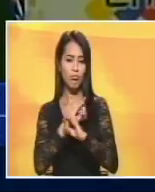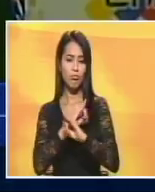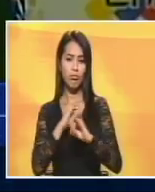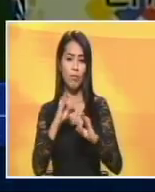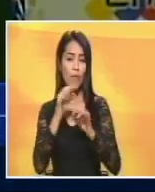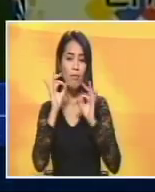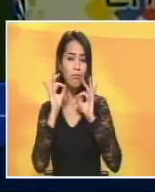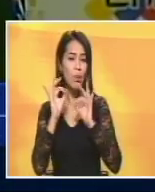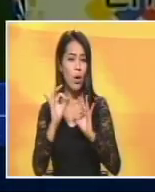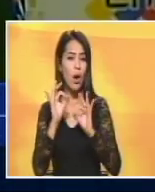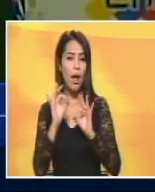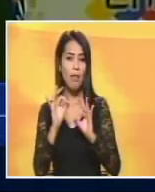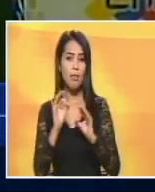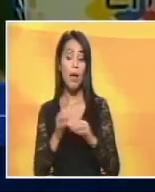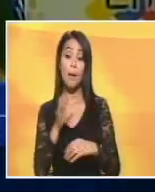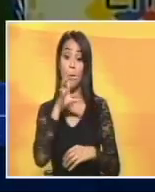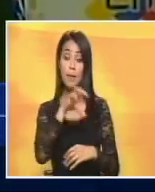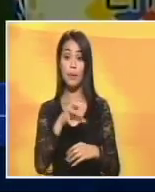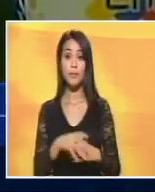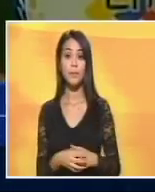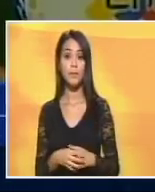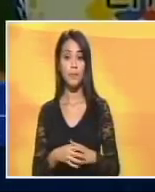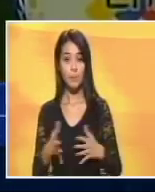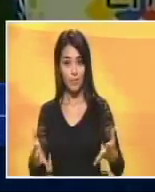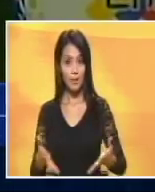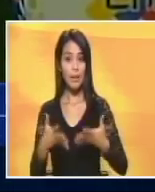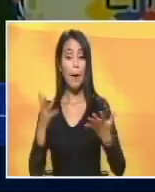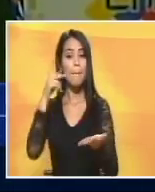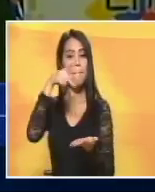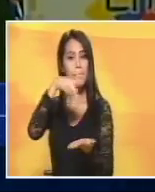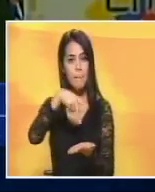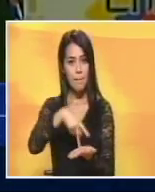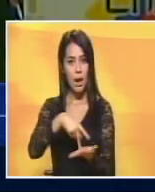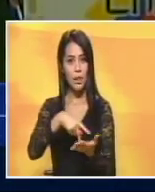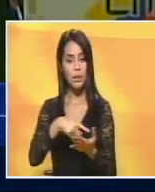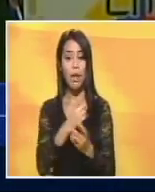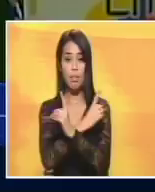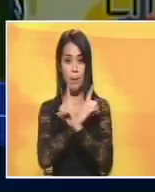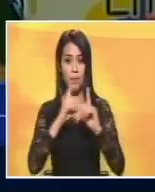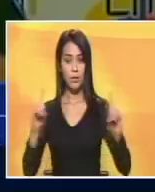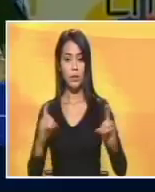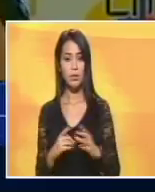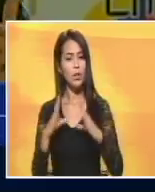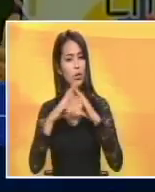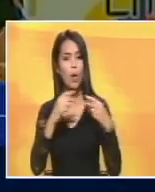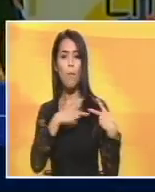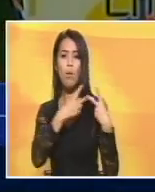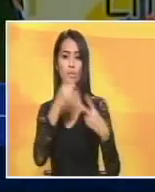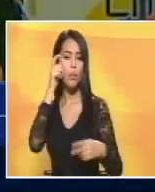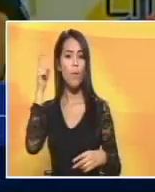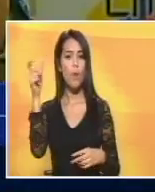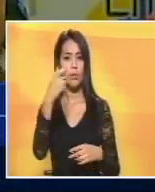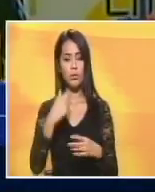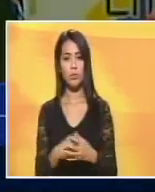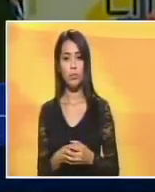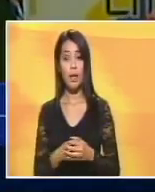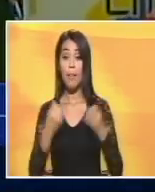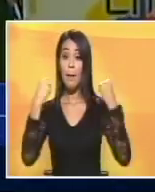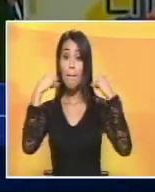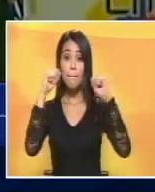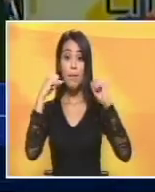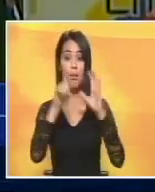del Estado, garantizar la participación democrática de la voluntad popular, del